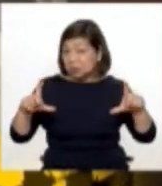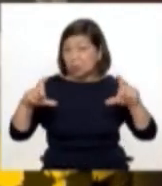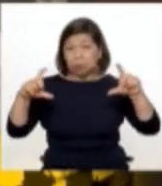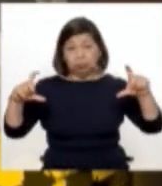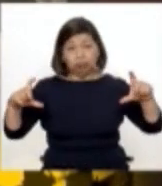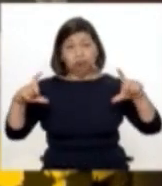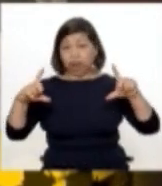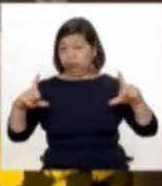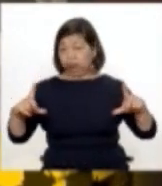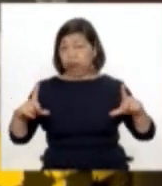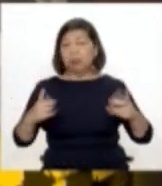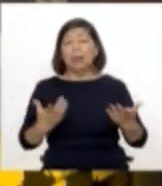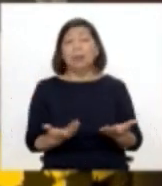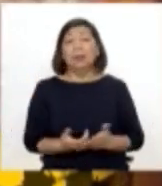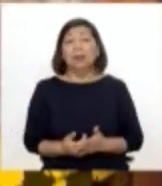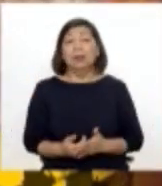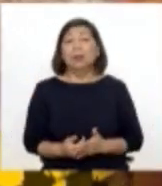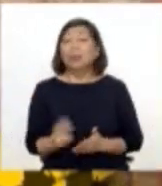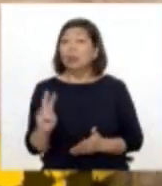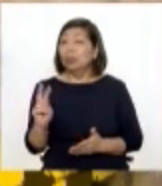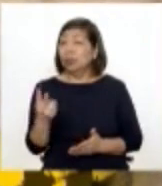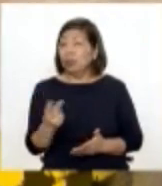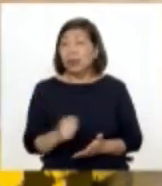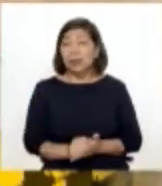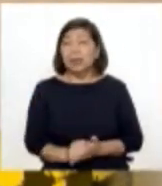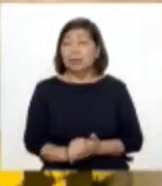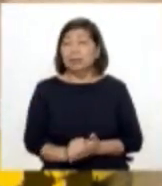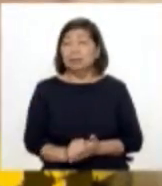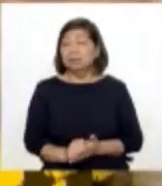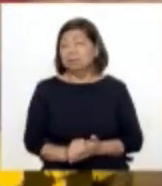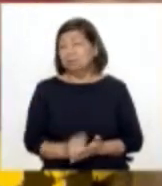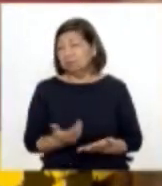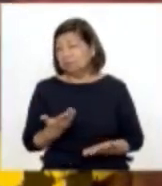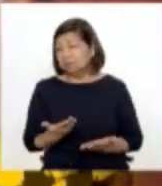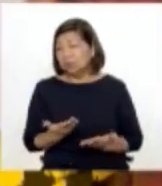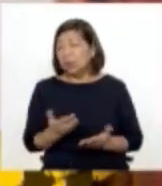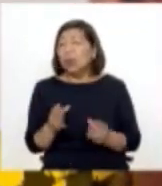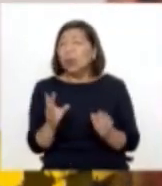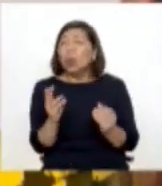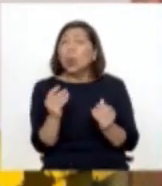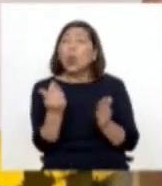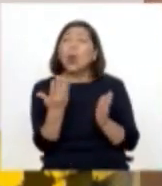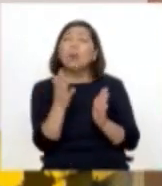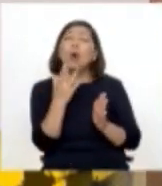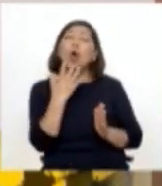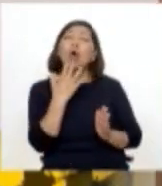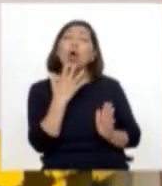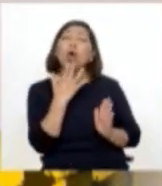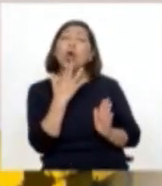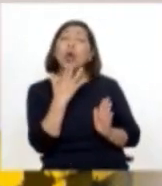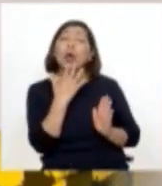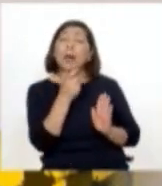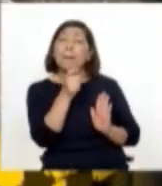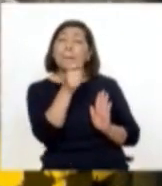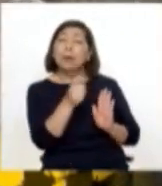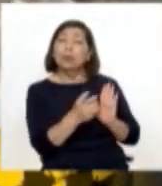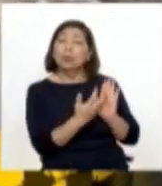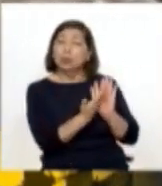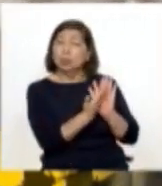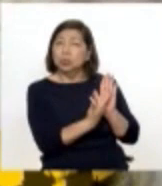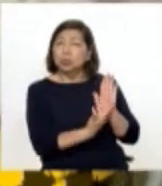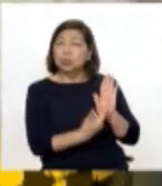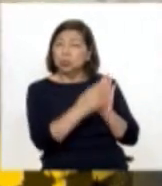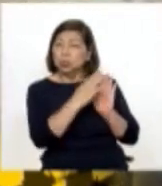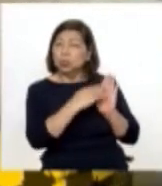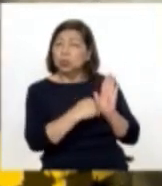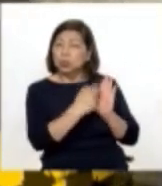gran formato, técnica mixta. A partir de las texturas, los colores y los personajes mágicos que estamos